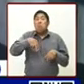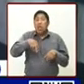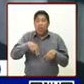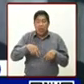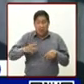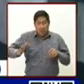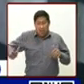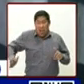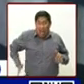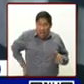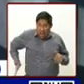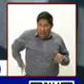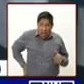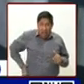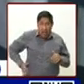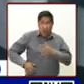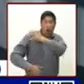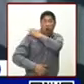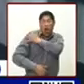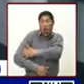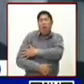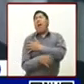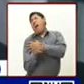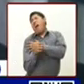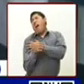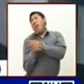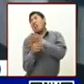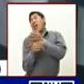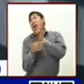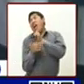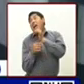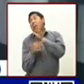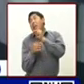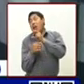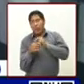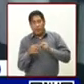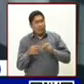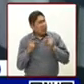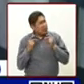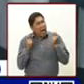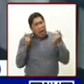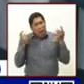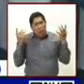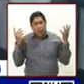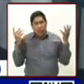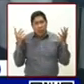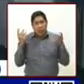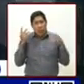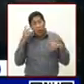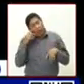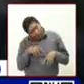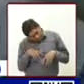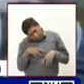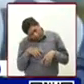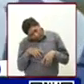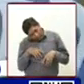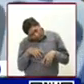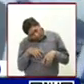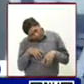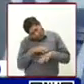la cadera, el hombro. O sea, fue un golpe en segundos donde perdí el sentido.